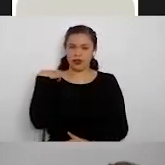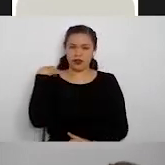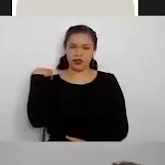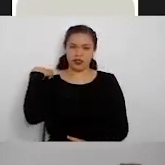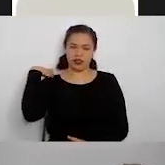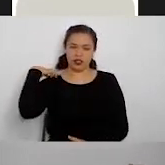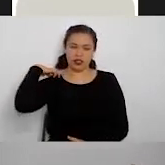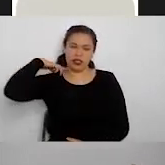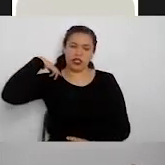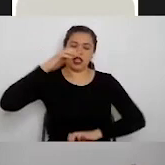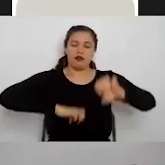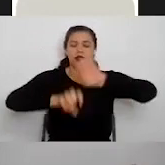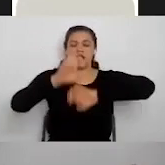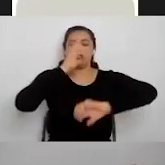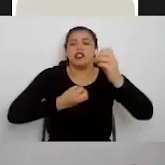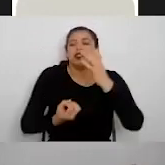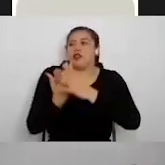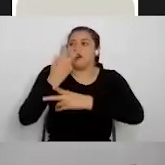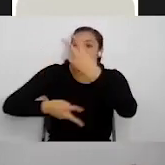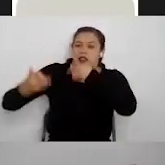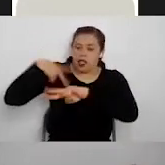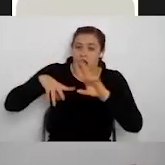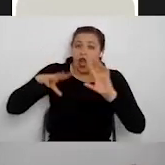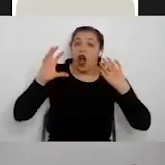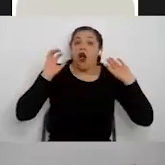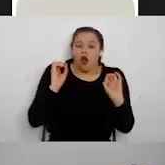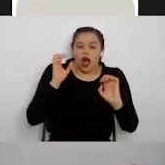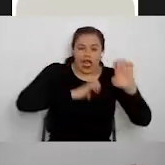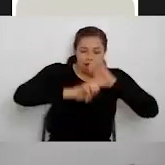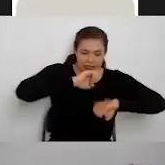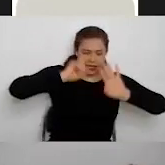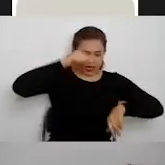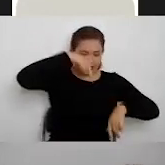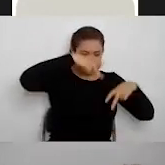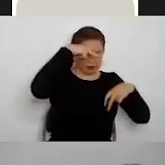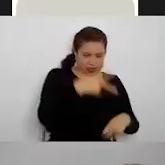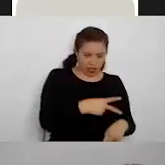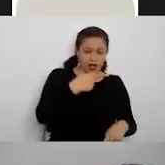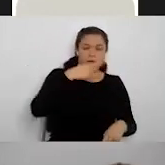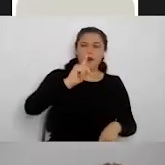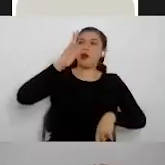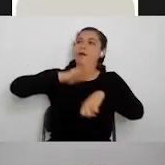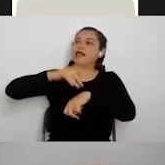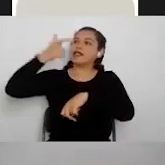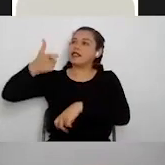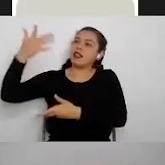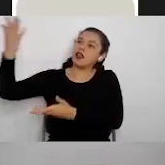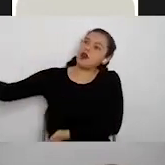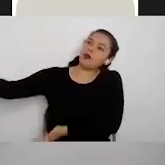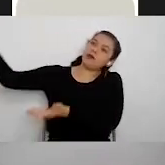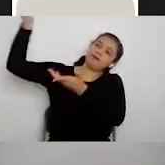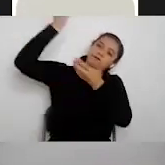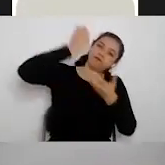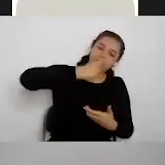entrando aquí o empresas que ya están aquí, pero que traen nuevos capitales para...